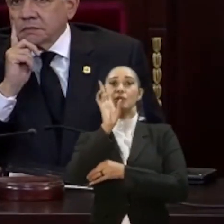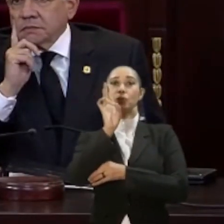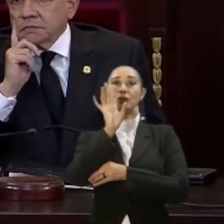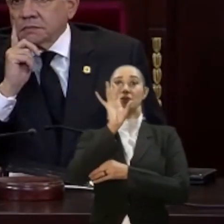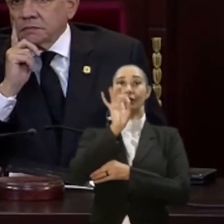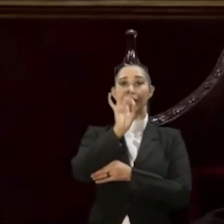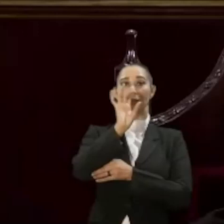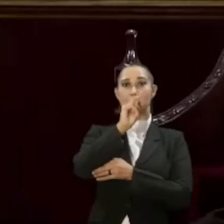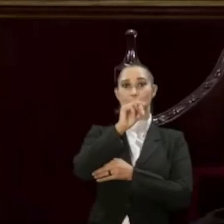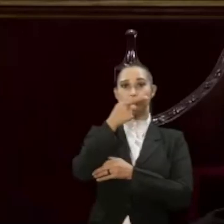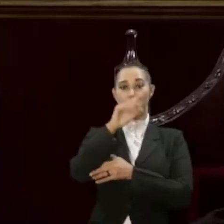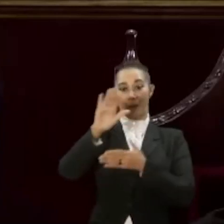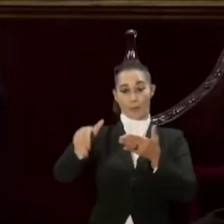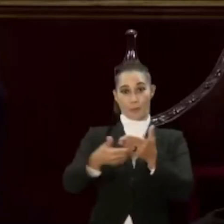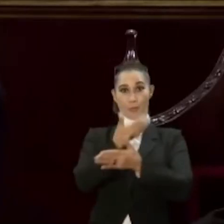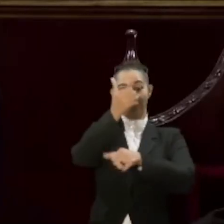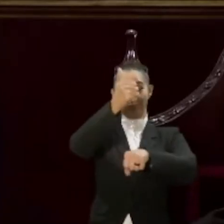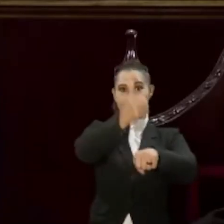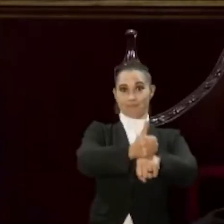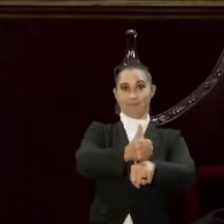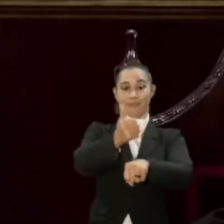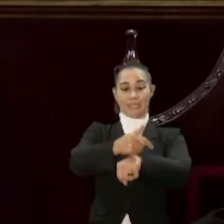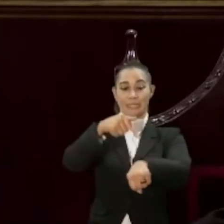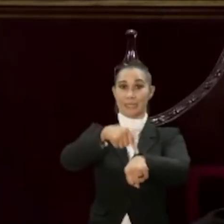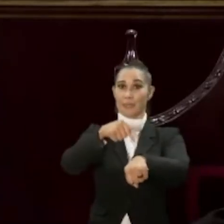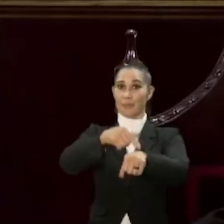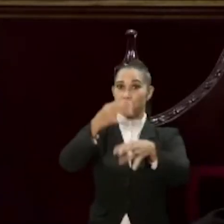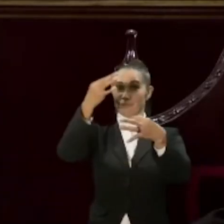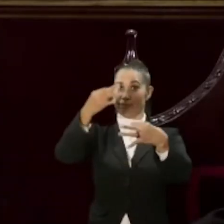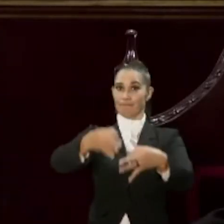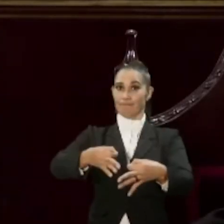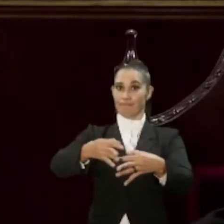nuevos, construidos e instalados en tiempo récord.